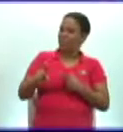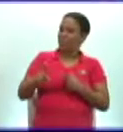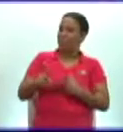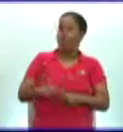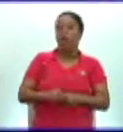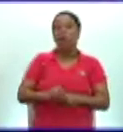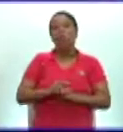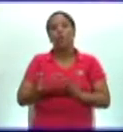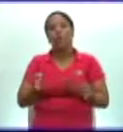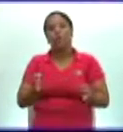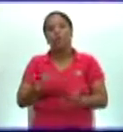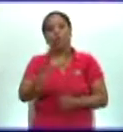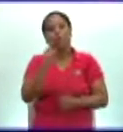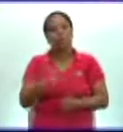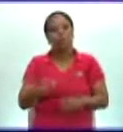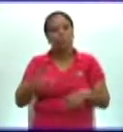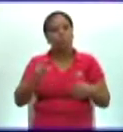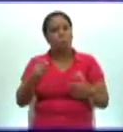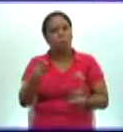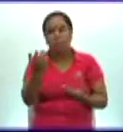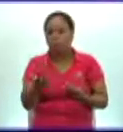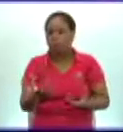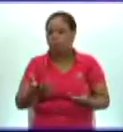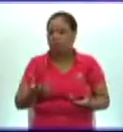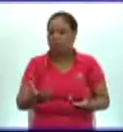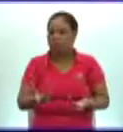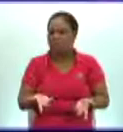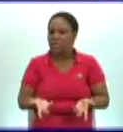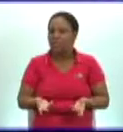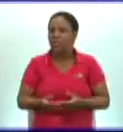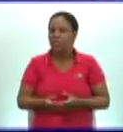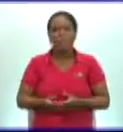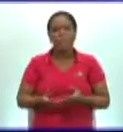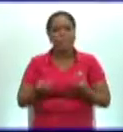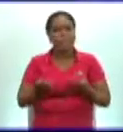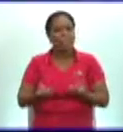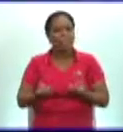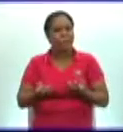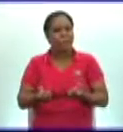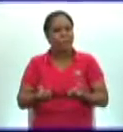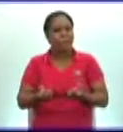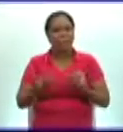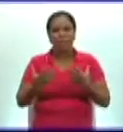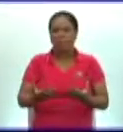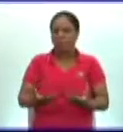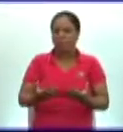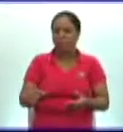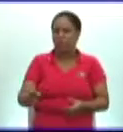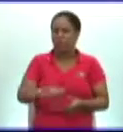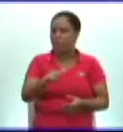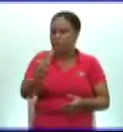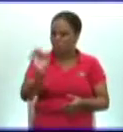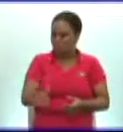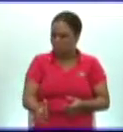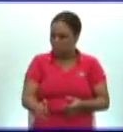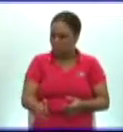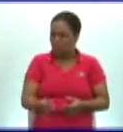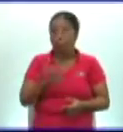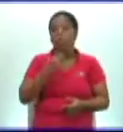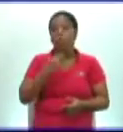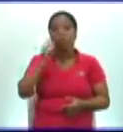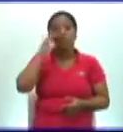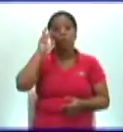dice, bueno, ¿cuánto tú pesas? Y masa y peso es lo mismo. Como pueden observar, el